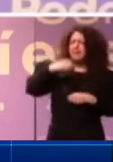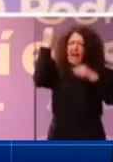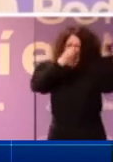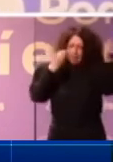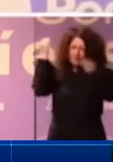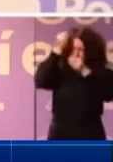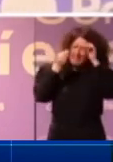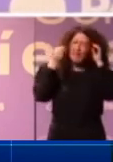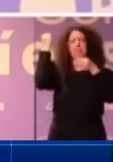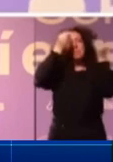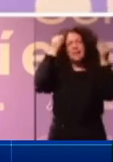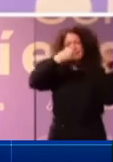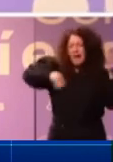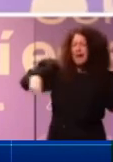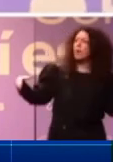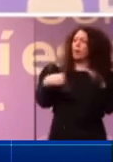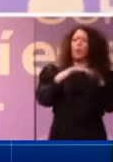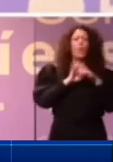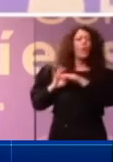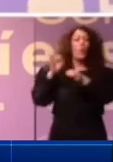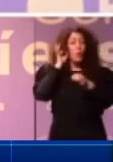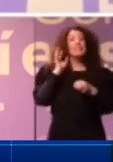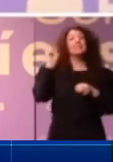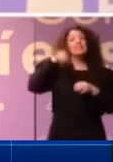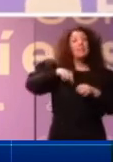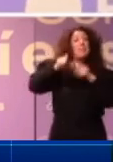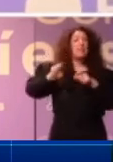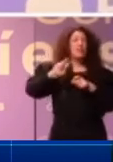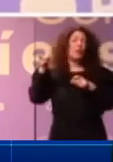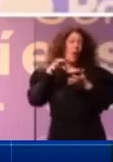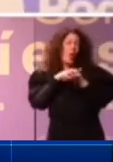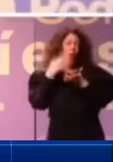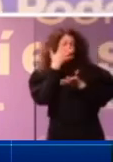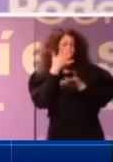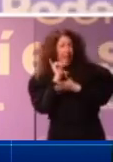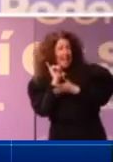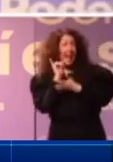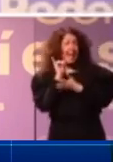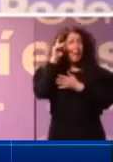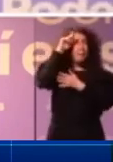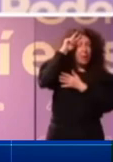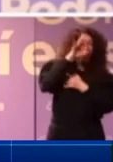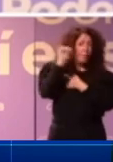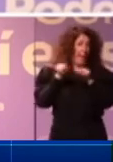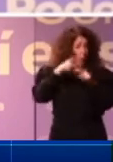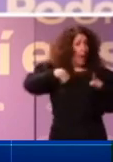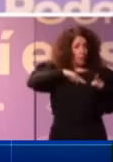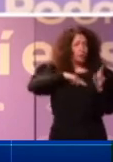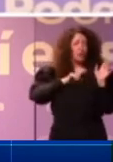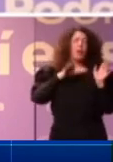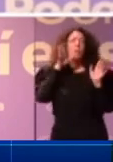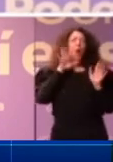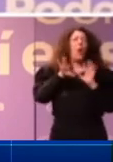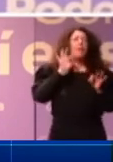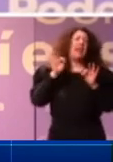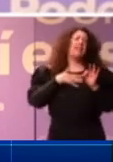el consentimiento es la base del derecho civil, del derecho romano. Es decir, los contratos se cierran por consentimiento y todos los acuerdos humanos se basan